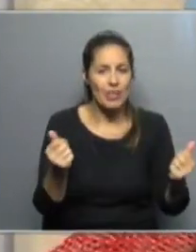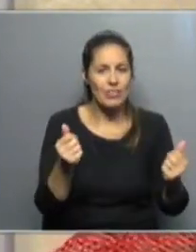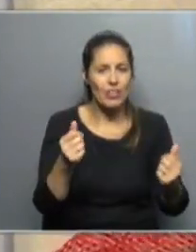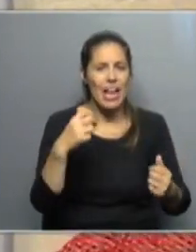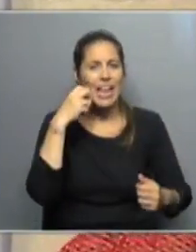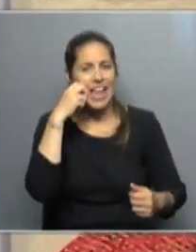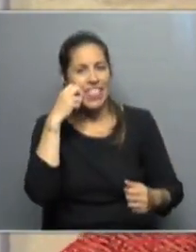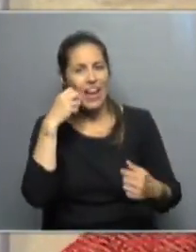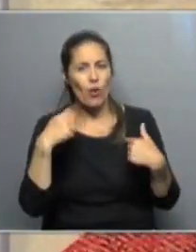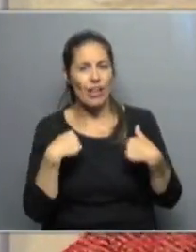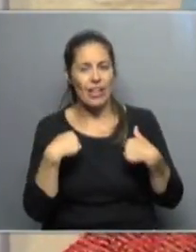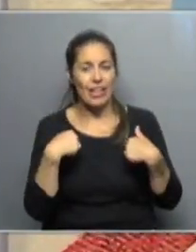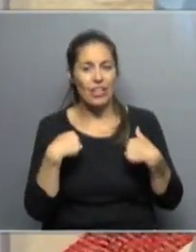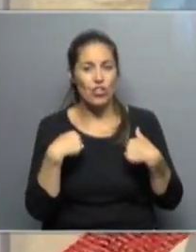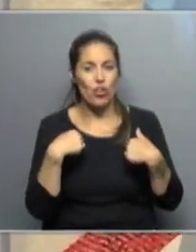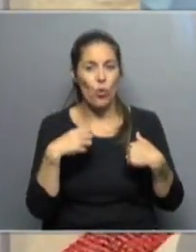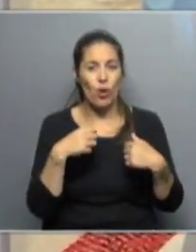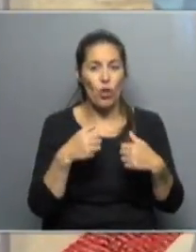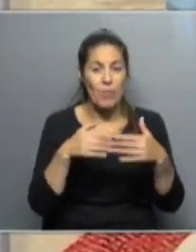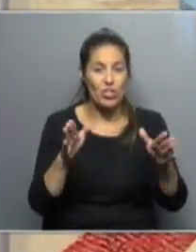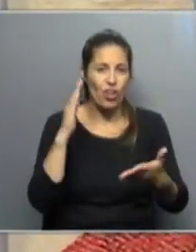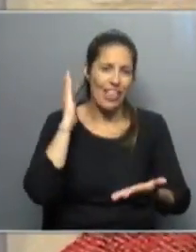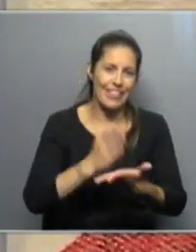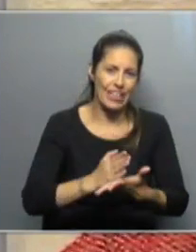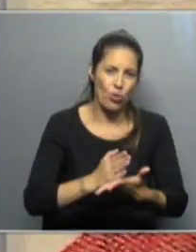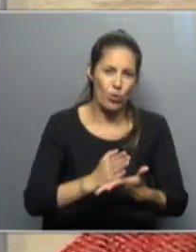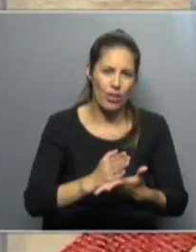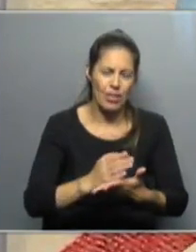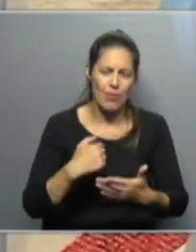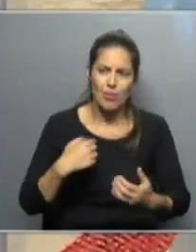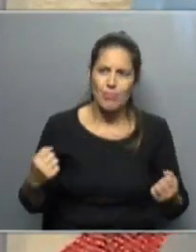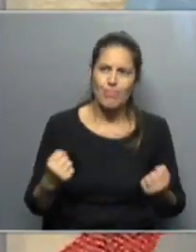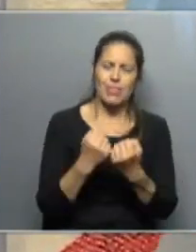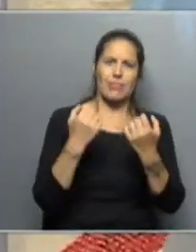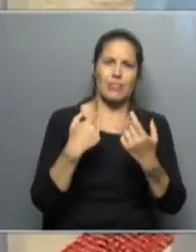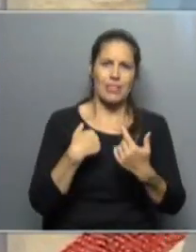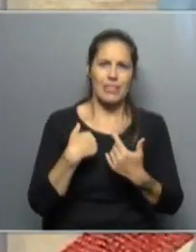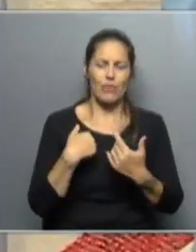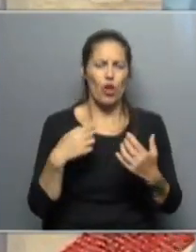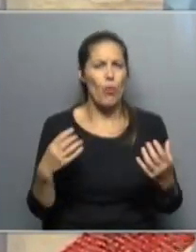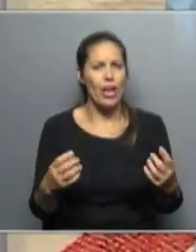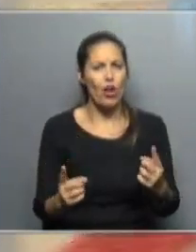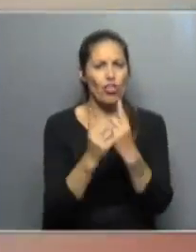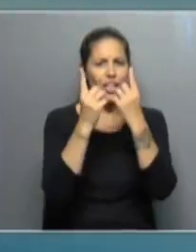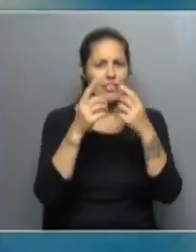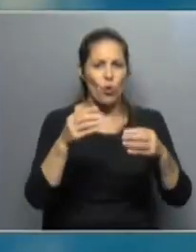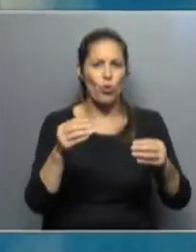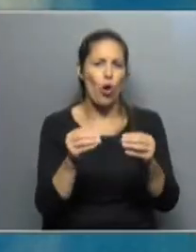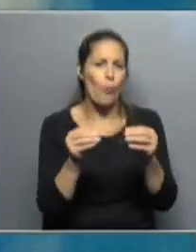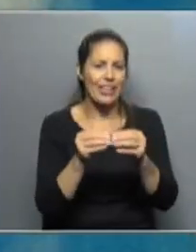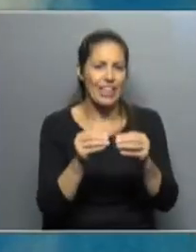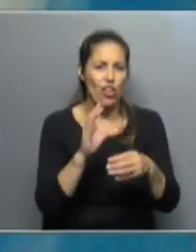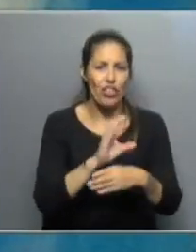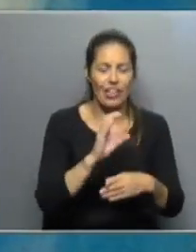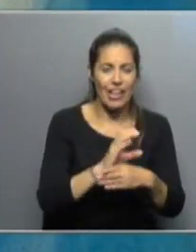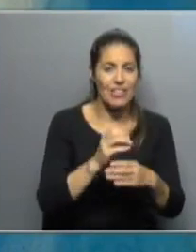edad que yo tenía cuando arrancó la dictadura. Y vos sabés que me pegó, pero fue como encontrarse con un compañero de clase, ¿viste? Y está,